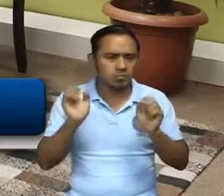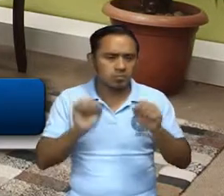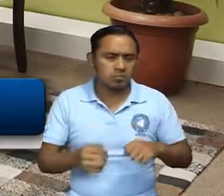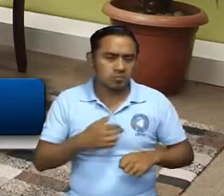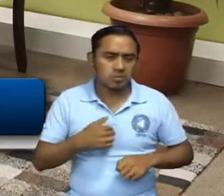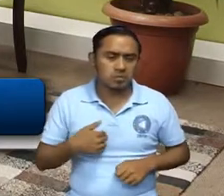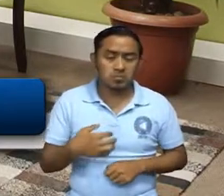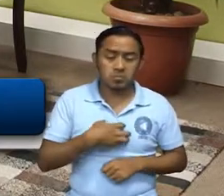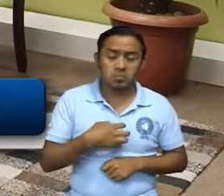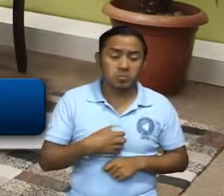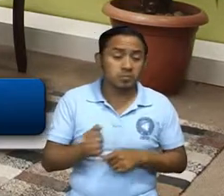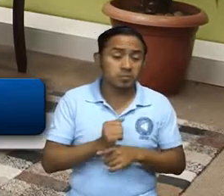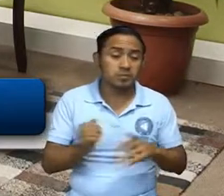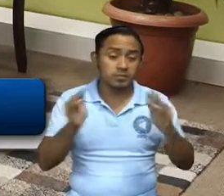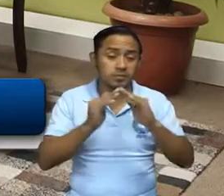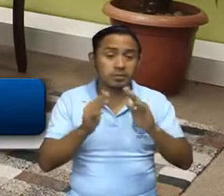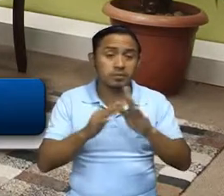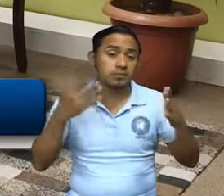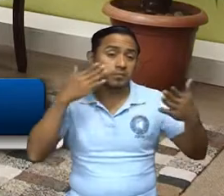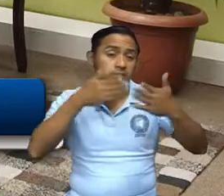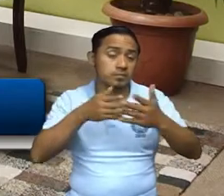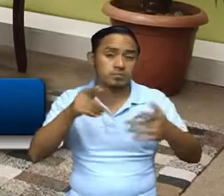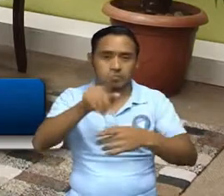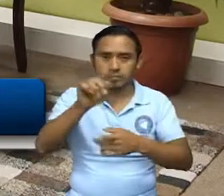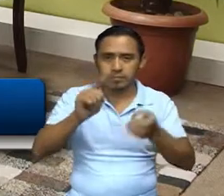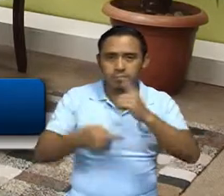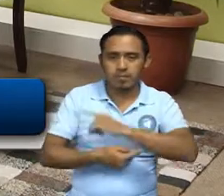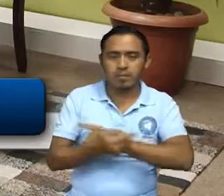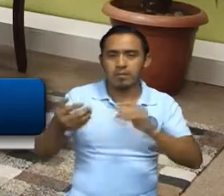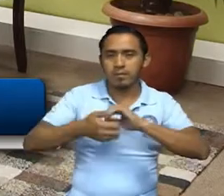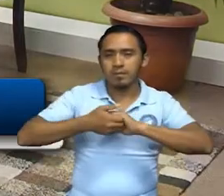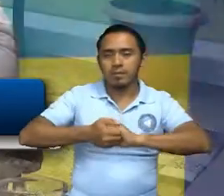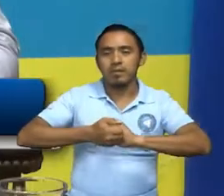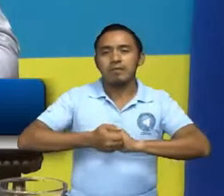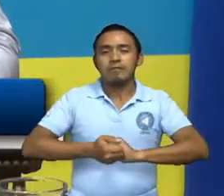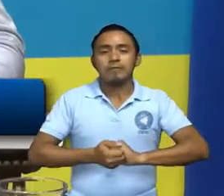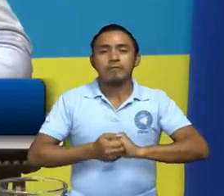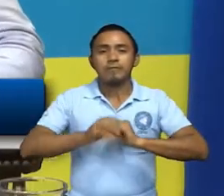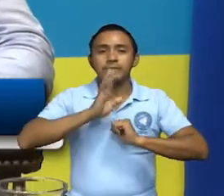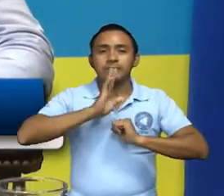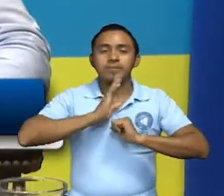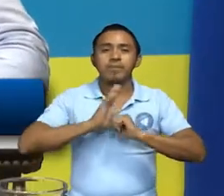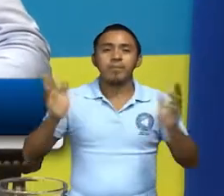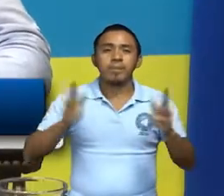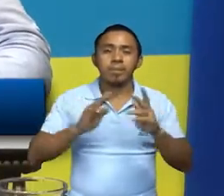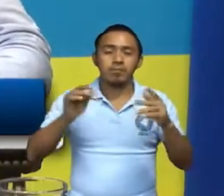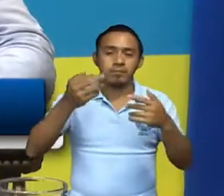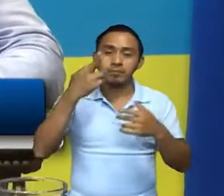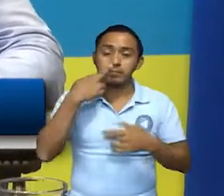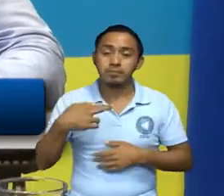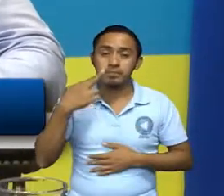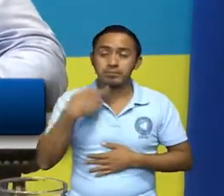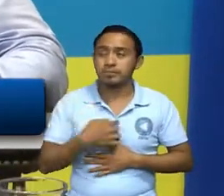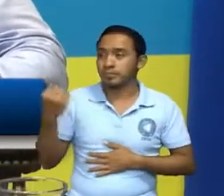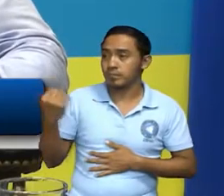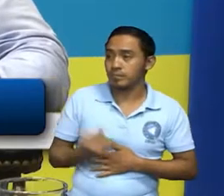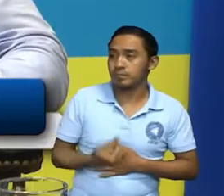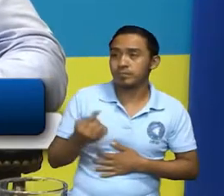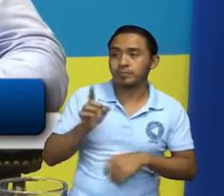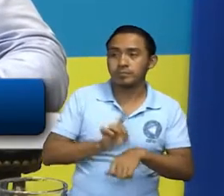para detener la hemorragia. Usted no le cambie de canal, amigos televidentes, que estamos hablando sobre el sangrado nasal. Tenemos aquí al